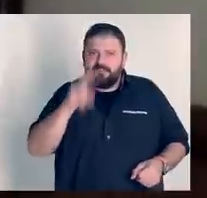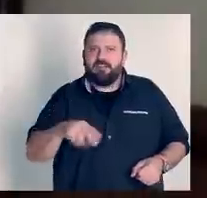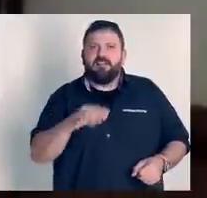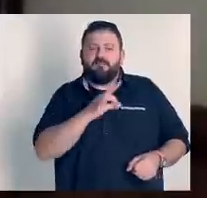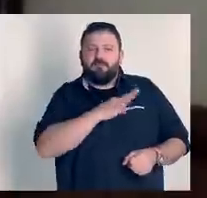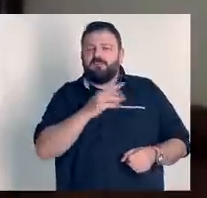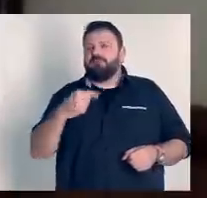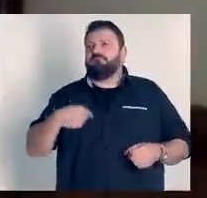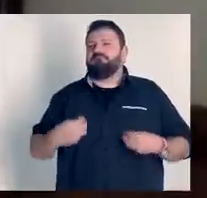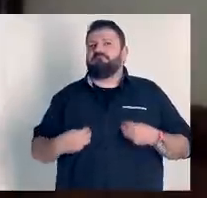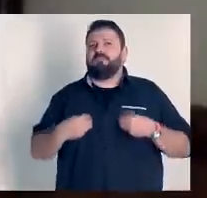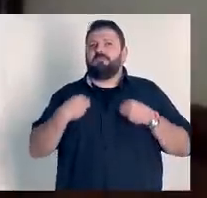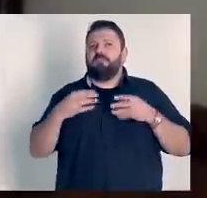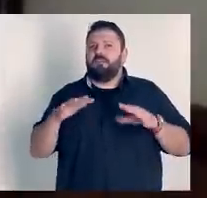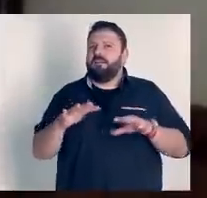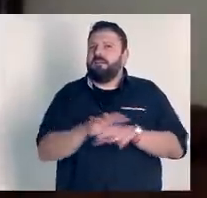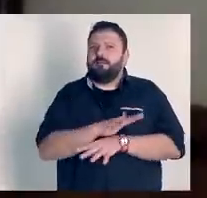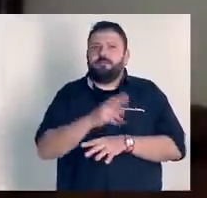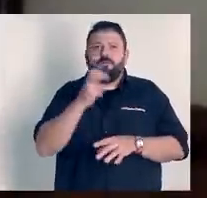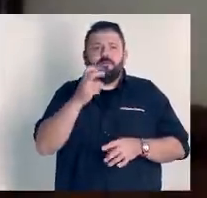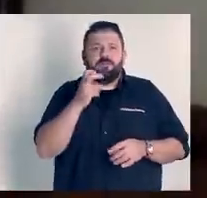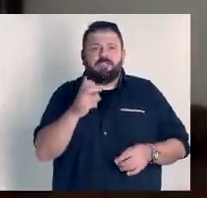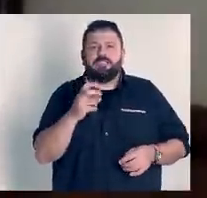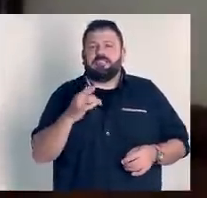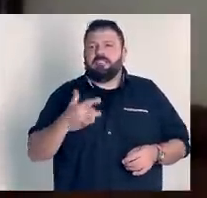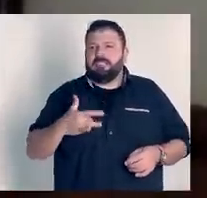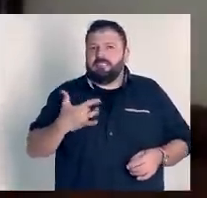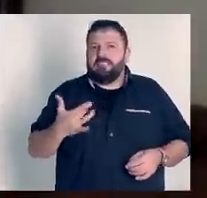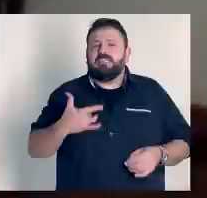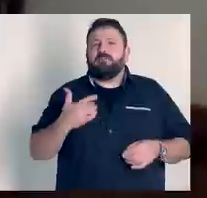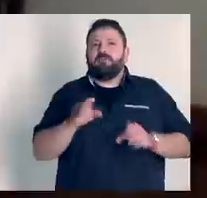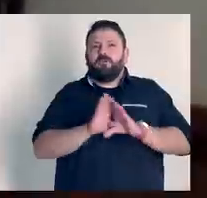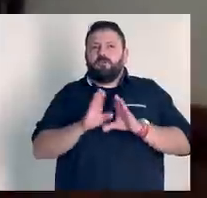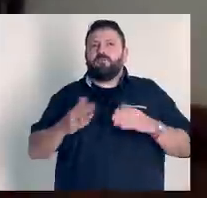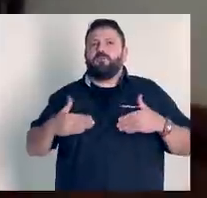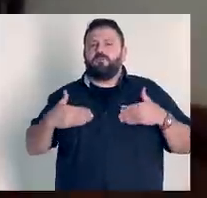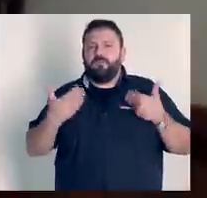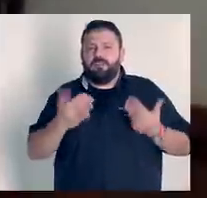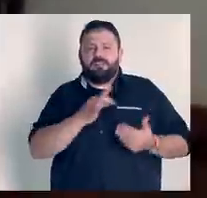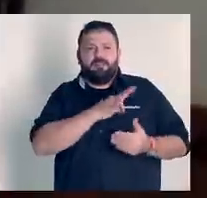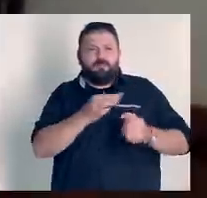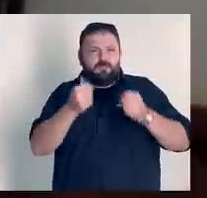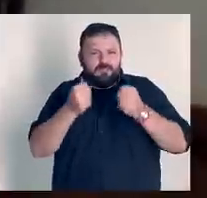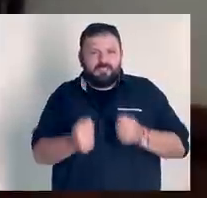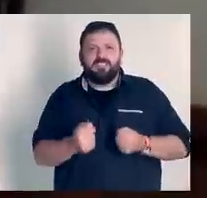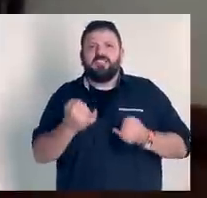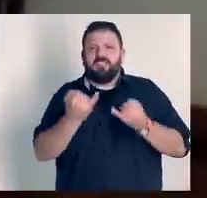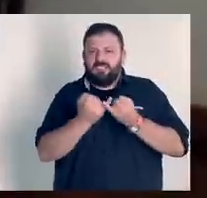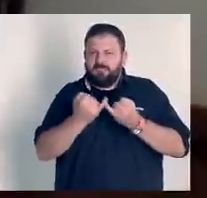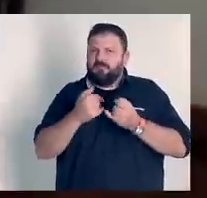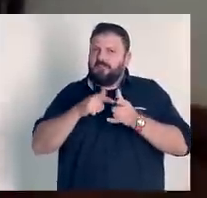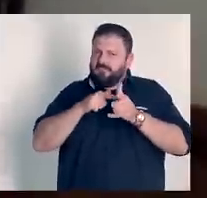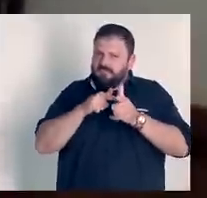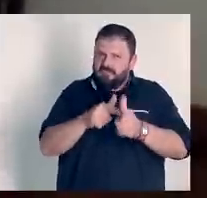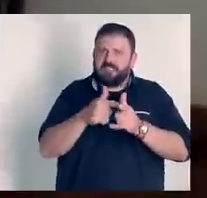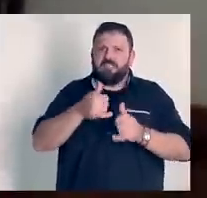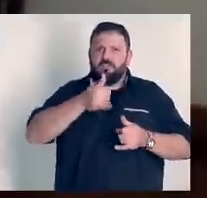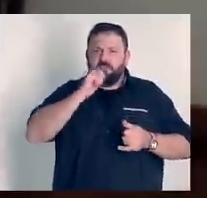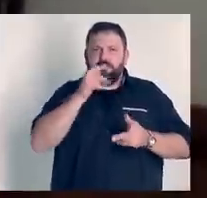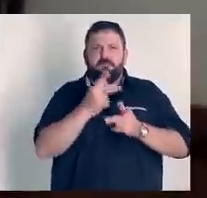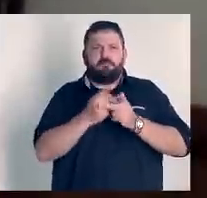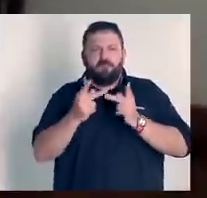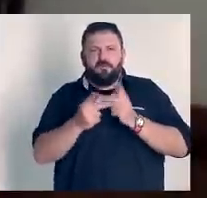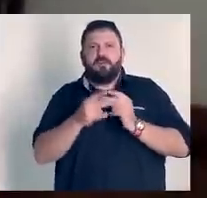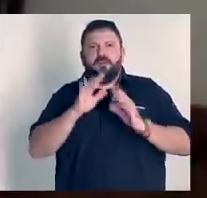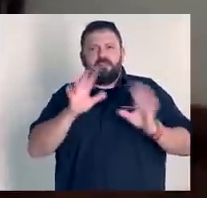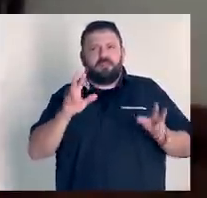precioso en mi vida porque tuve este sentimiento de confianza y de seguridad. Me seguí tomando el producto y empecé a ver